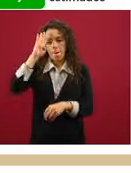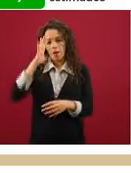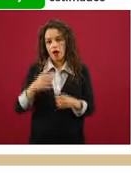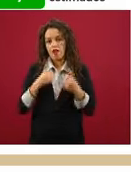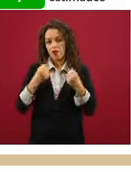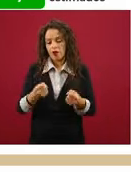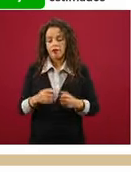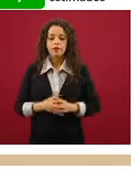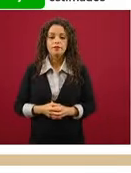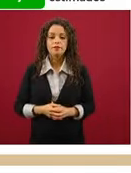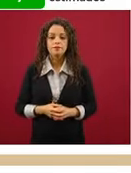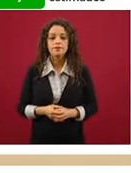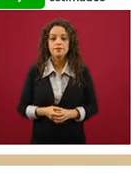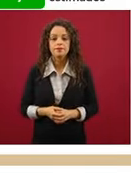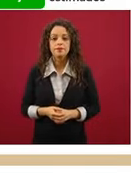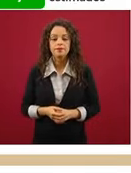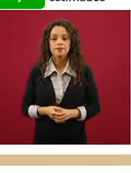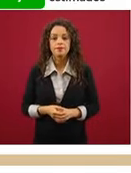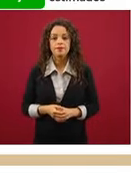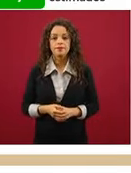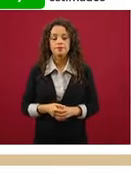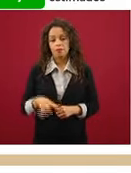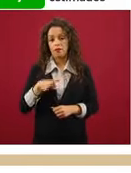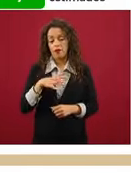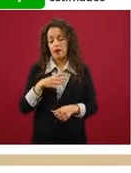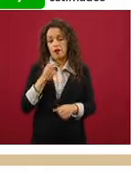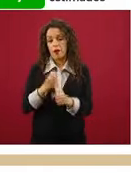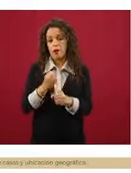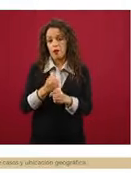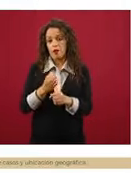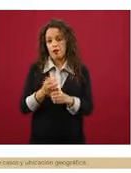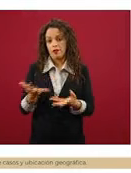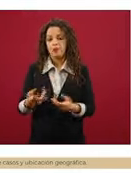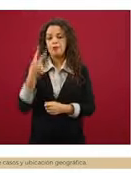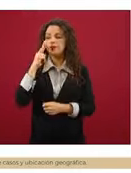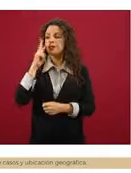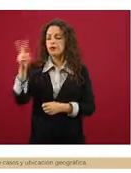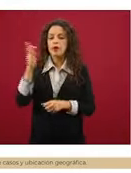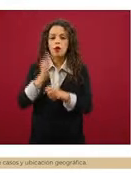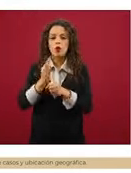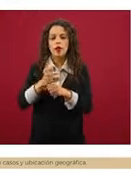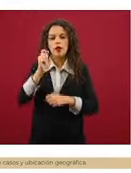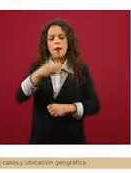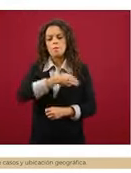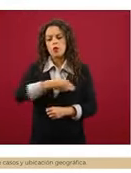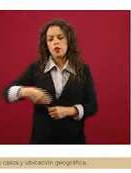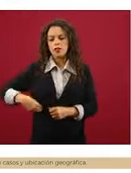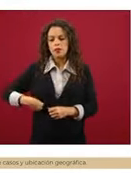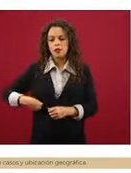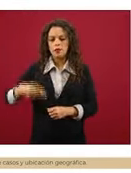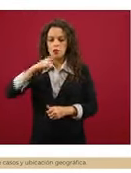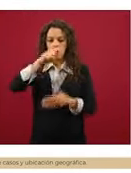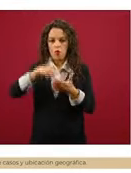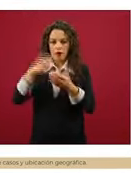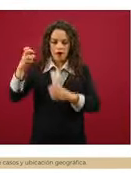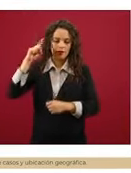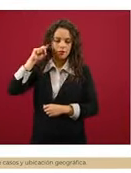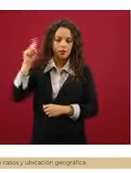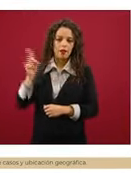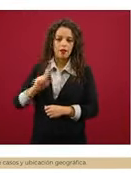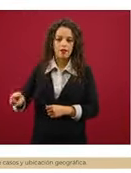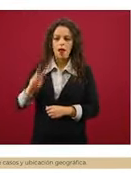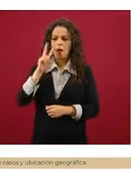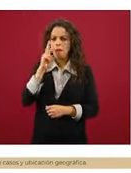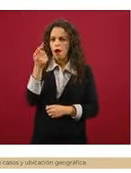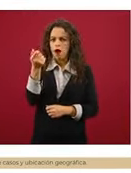presentan en estos momentos. Veamos los municipios de Zacatecas. Aquí también un comportamiento muy